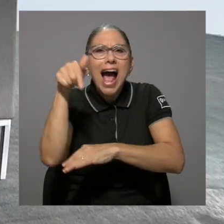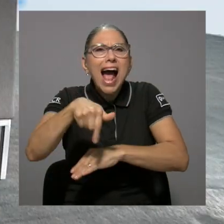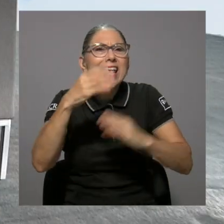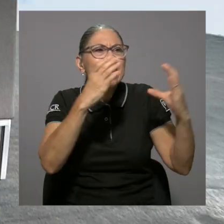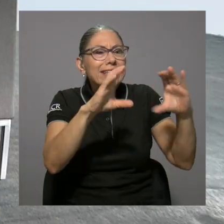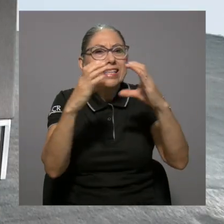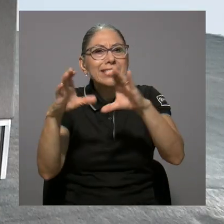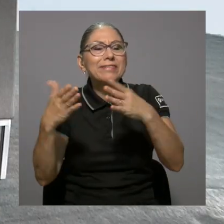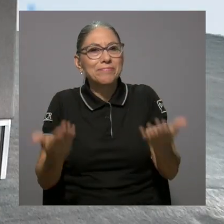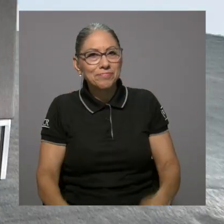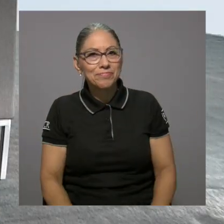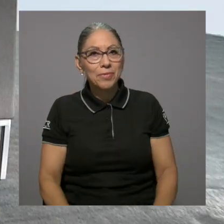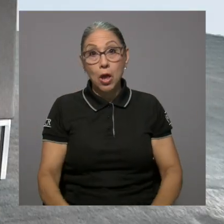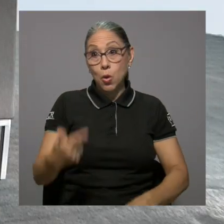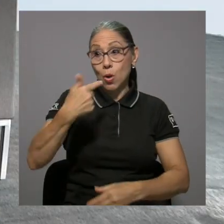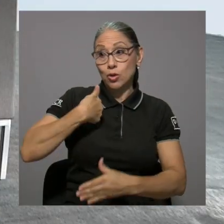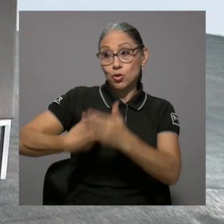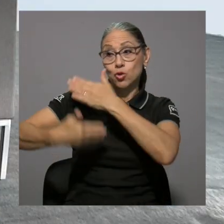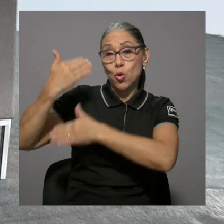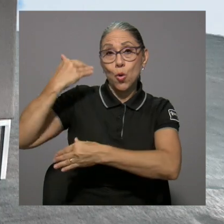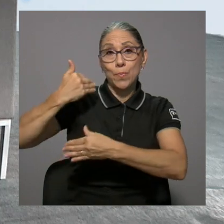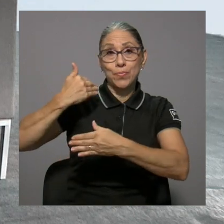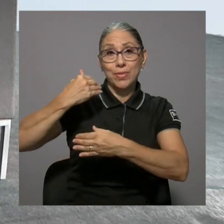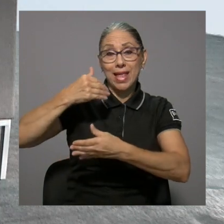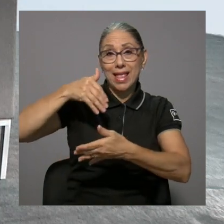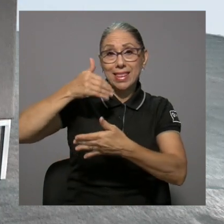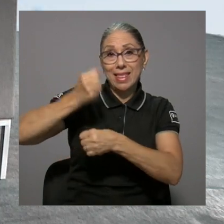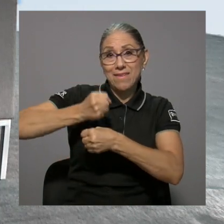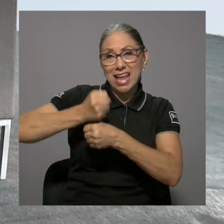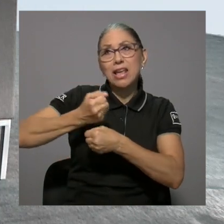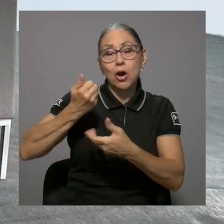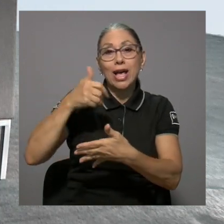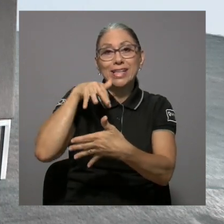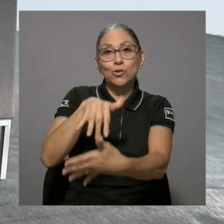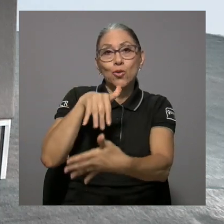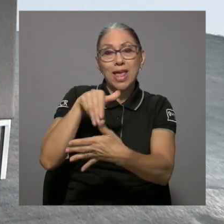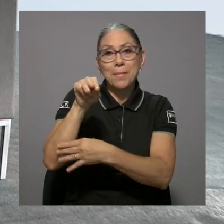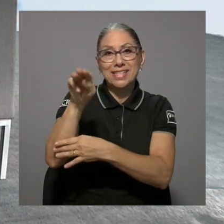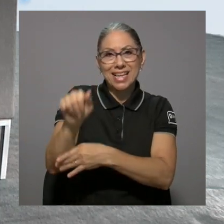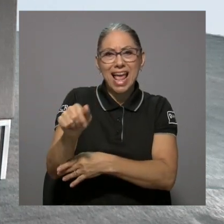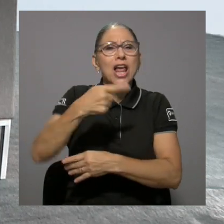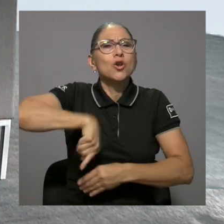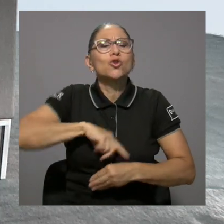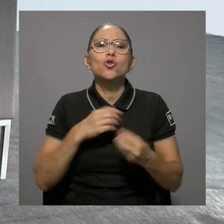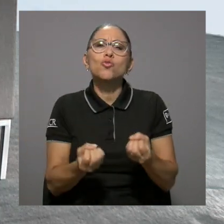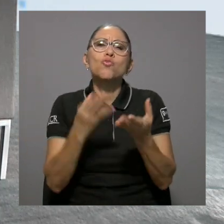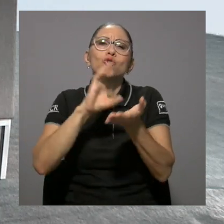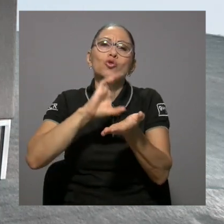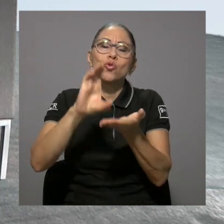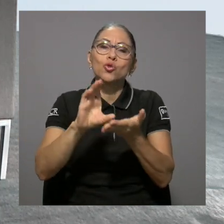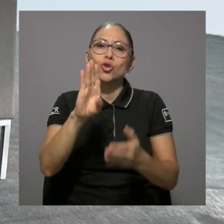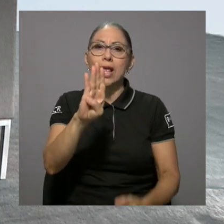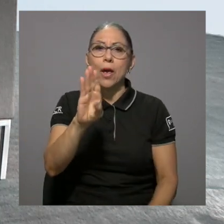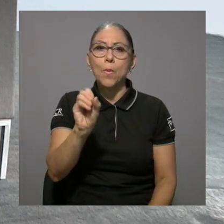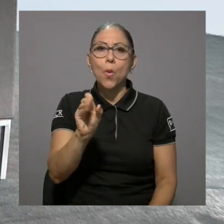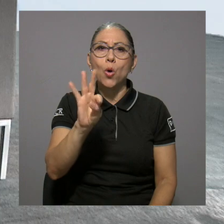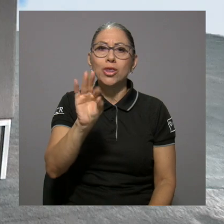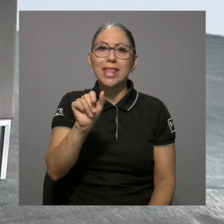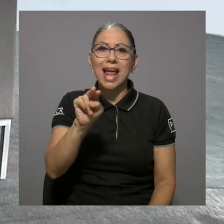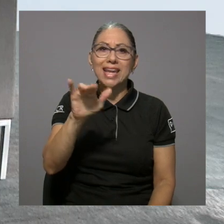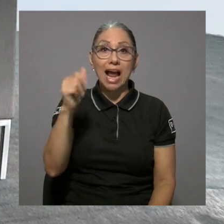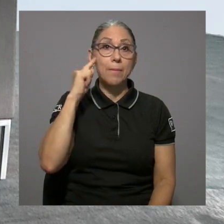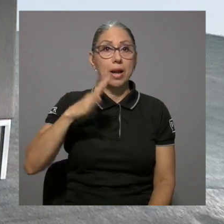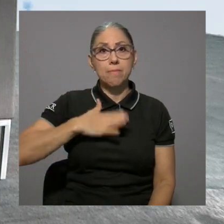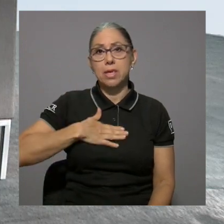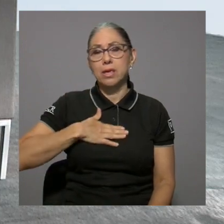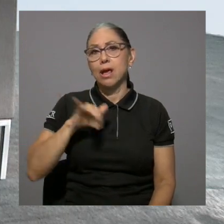justamente cuando trabajé o cuando estudié la maestría, llevamos muchos cursos de botánica, que por supuesto era un mundo nuevo